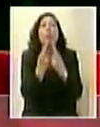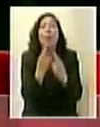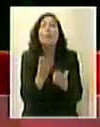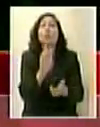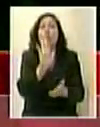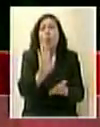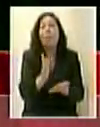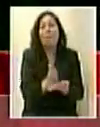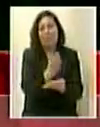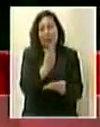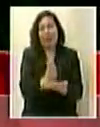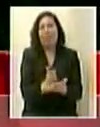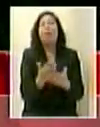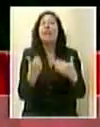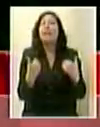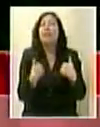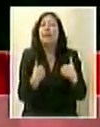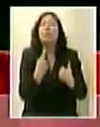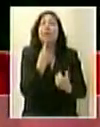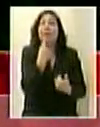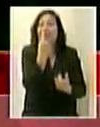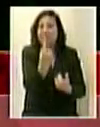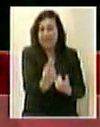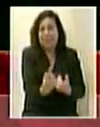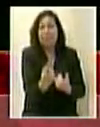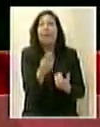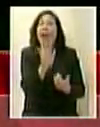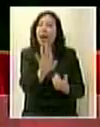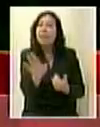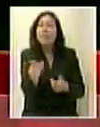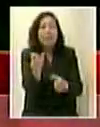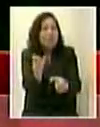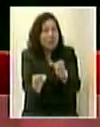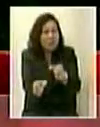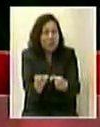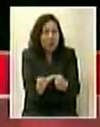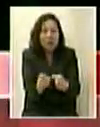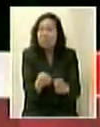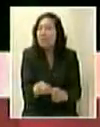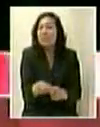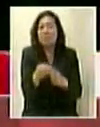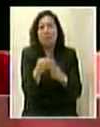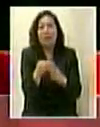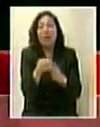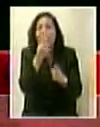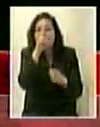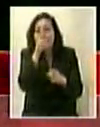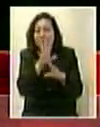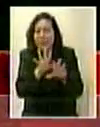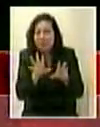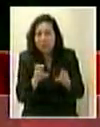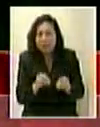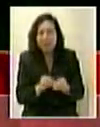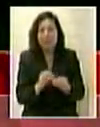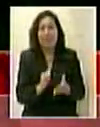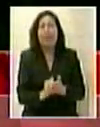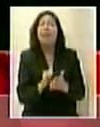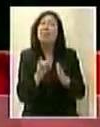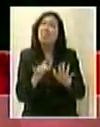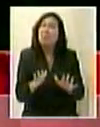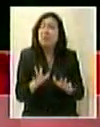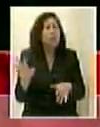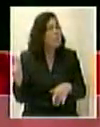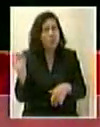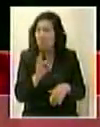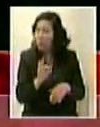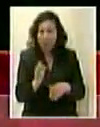problemas. Tenemos que ir a decirles a estos pobladores, principalmente andinos, que quizá